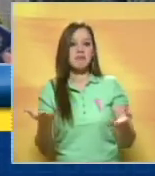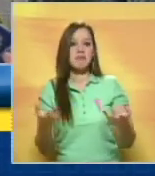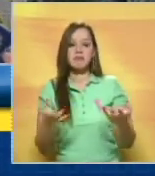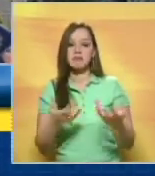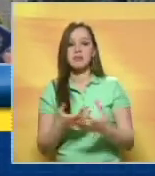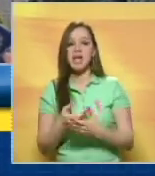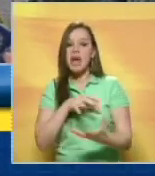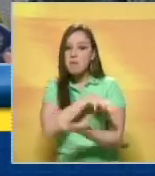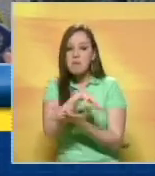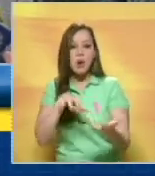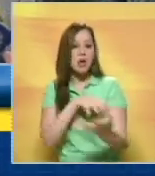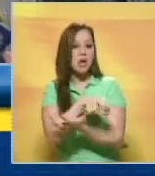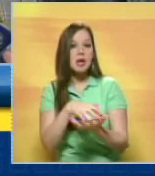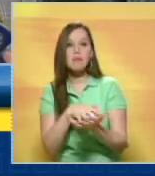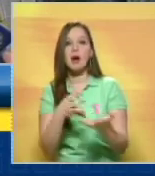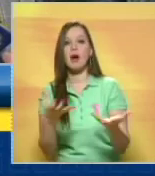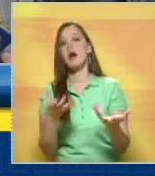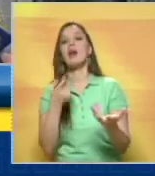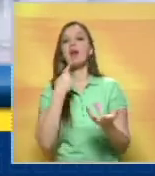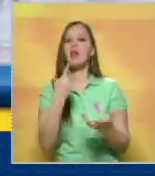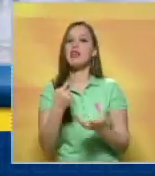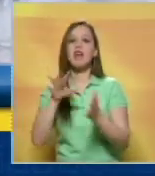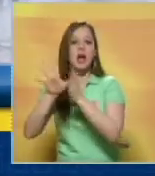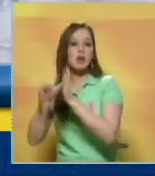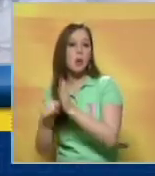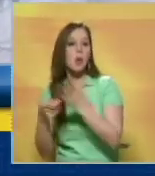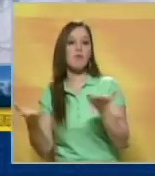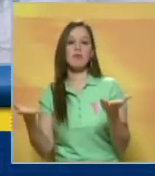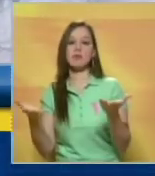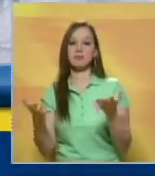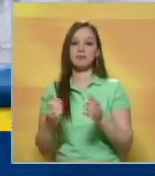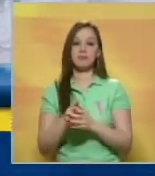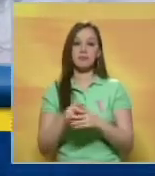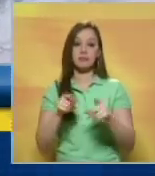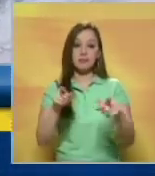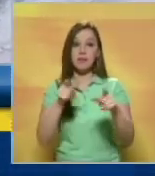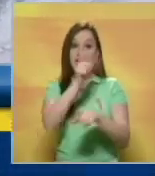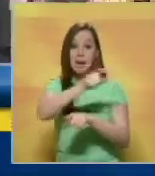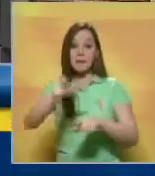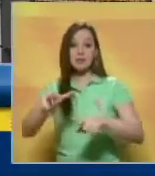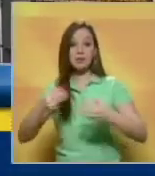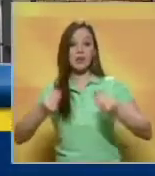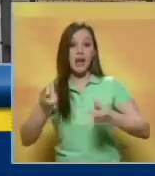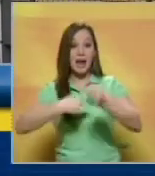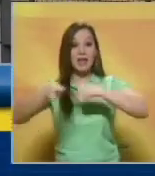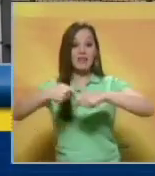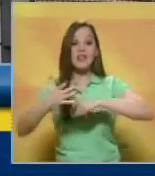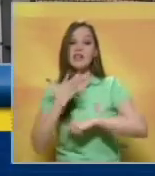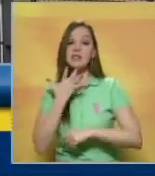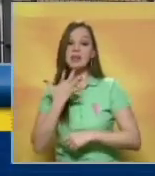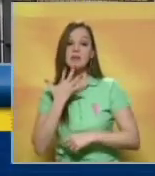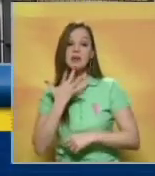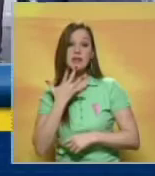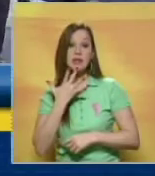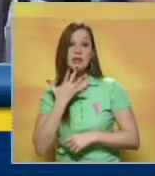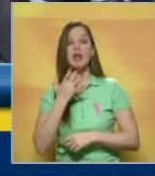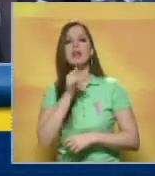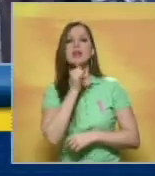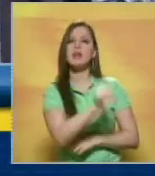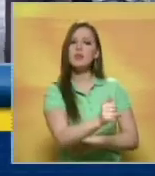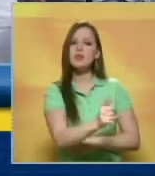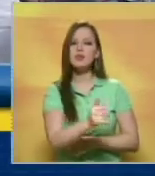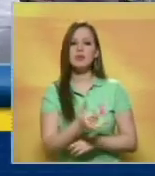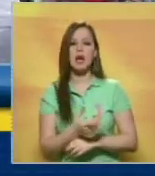nos pudieran indicar que haya sido un robo. Tras este hecho, comerciantes de la avenida San Martín, al oeste de la capital, denuncian